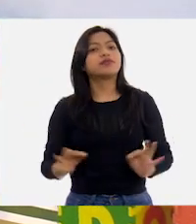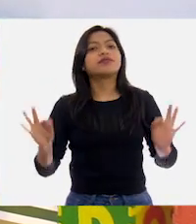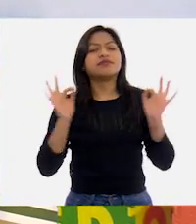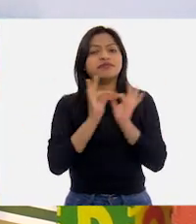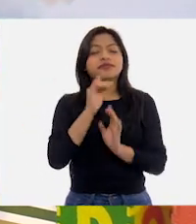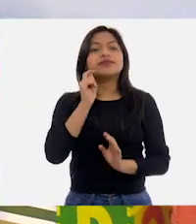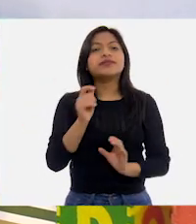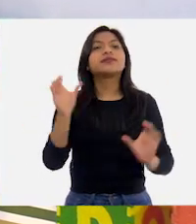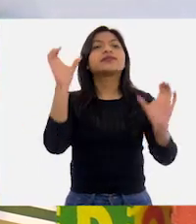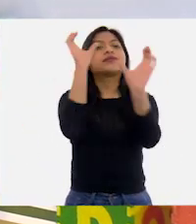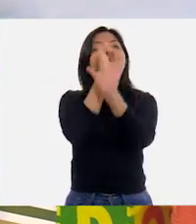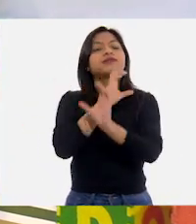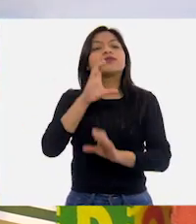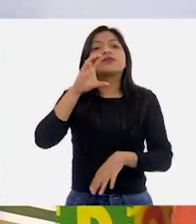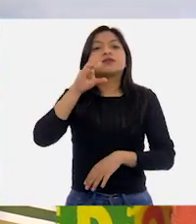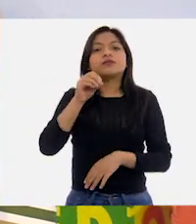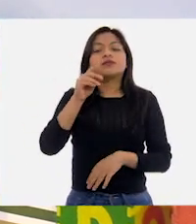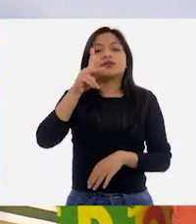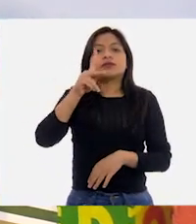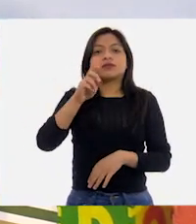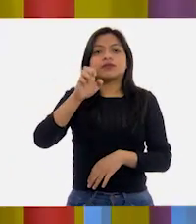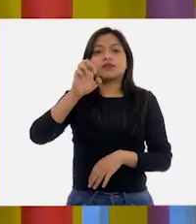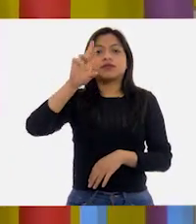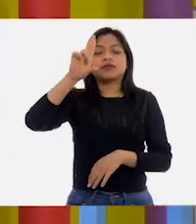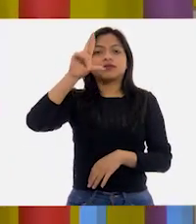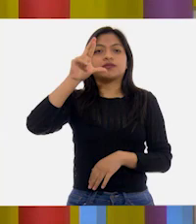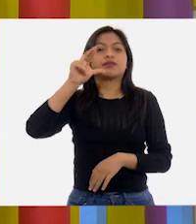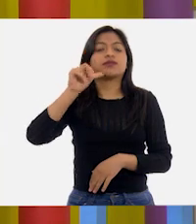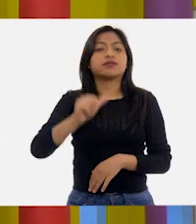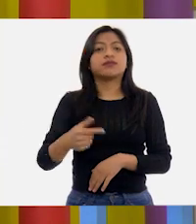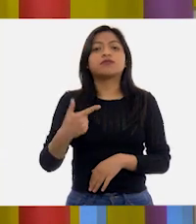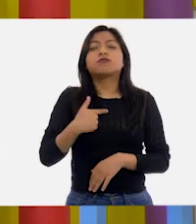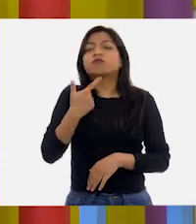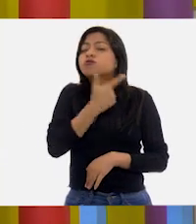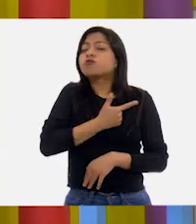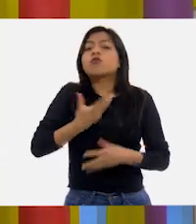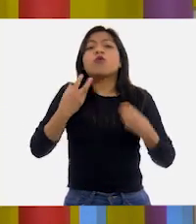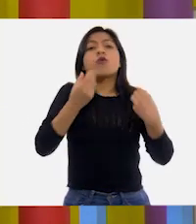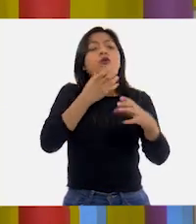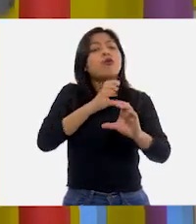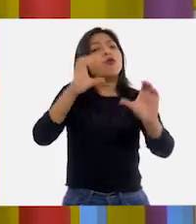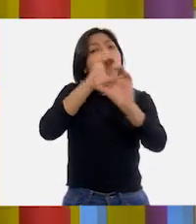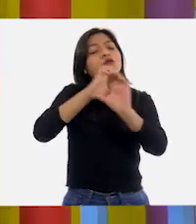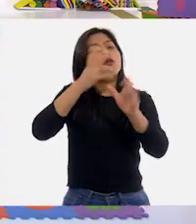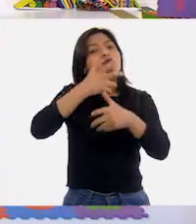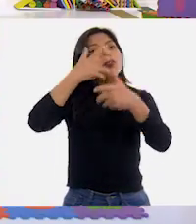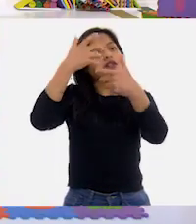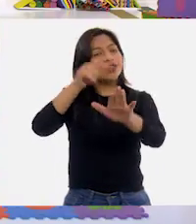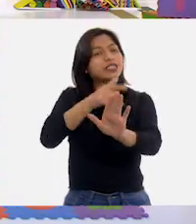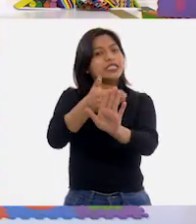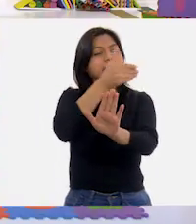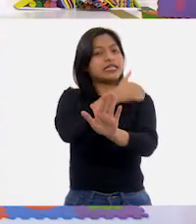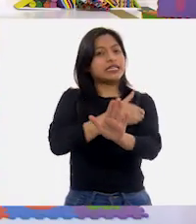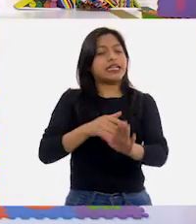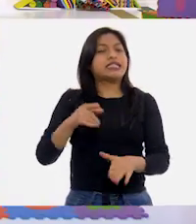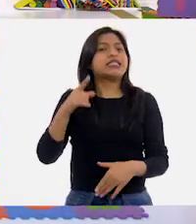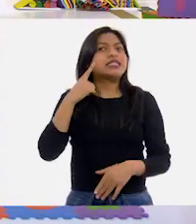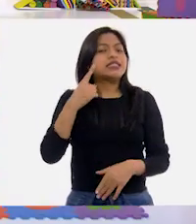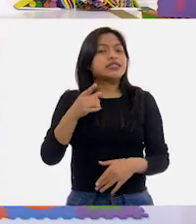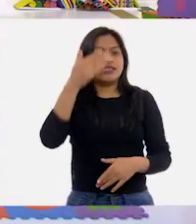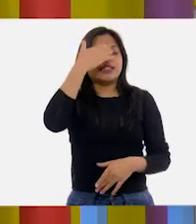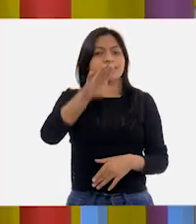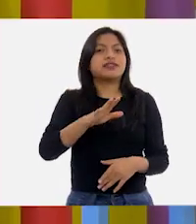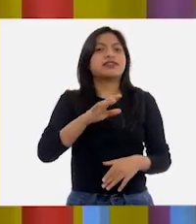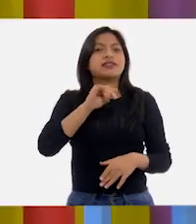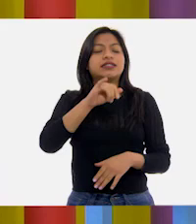es la ópera. ¡A mí me gusta mucho! ¿Sí has escuchado hablar de la ópera? He